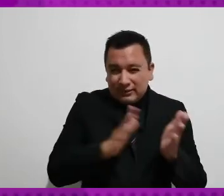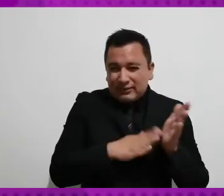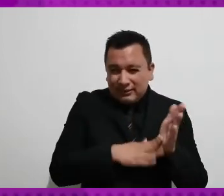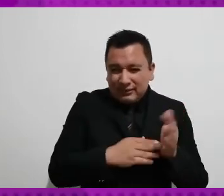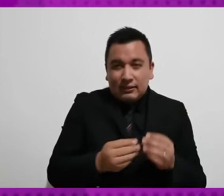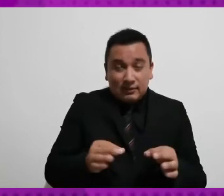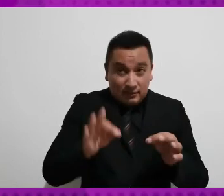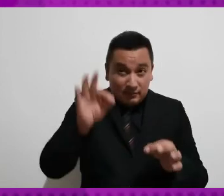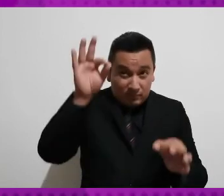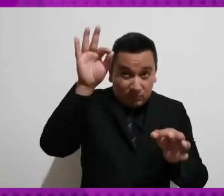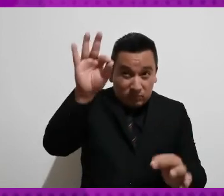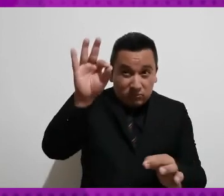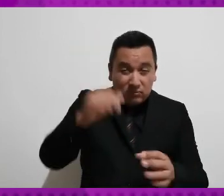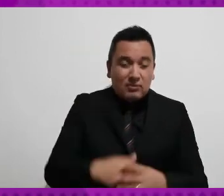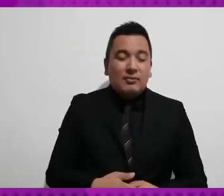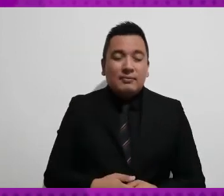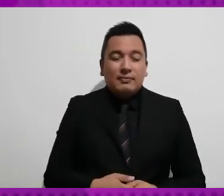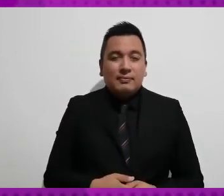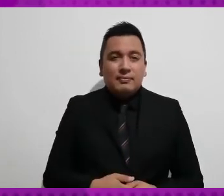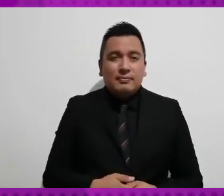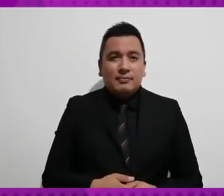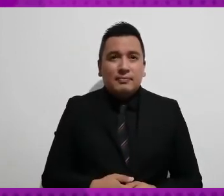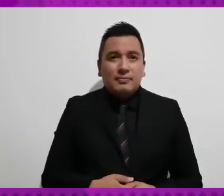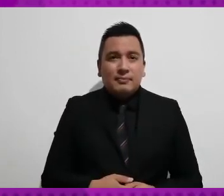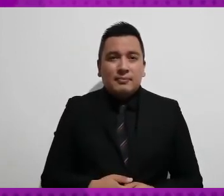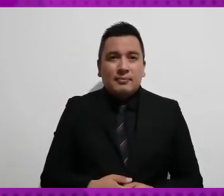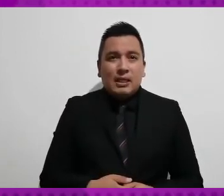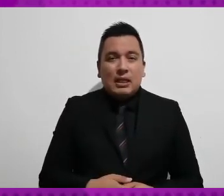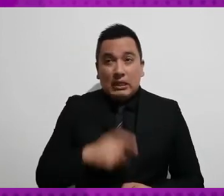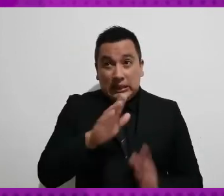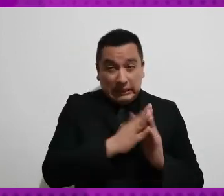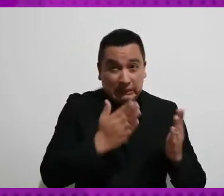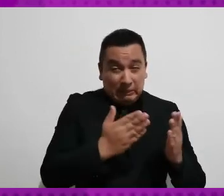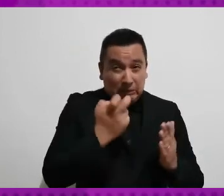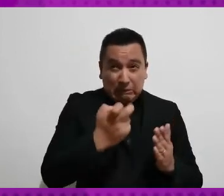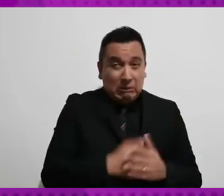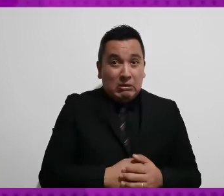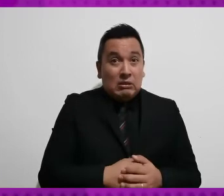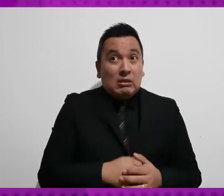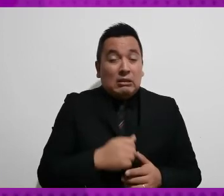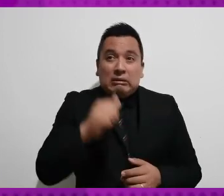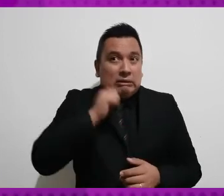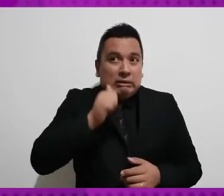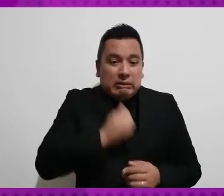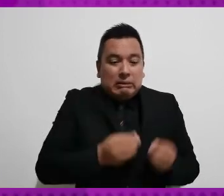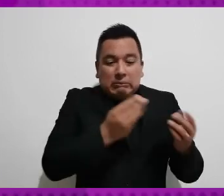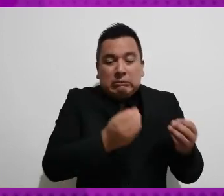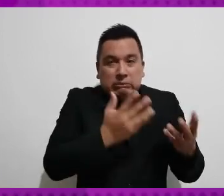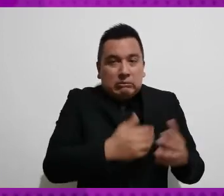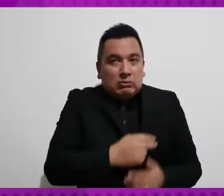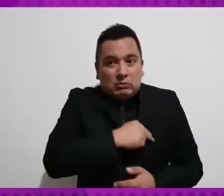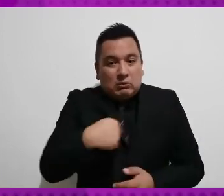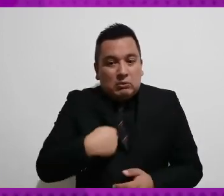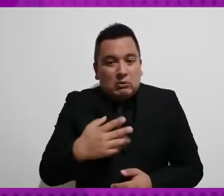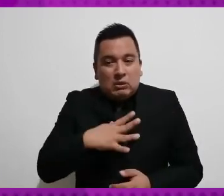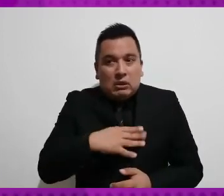tríptico que también se tiene en todas las mesas directivas de casilla. En el proceso electoral pasado tuvimos 3,903 y